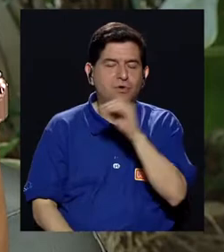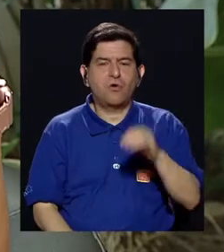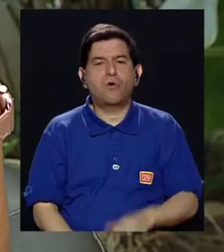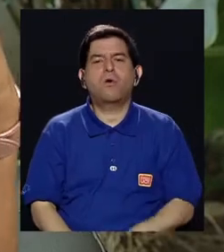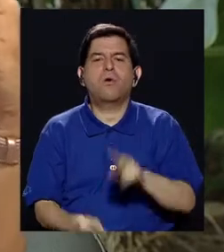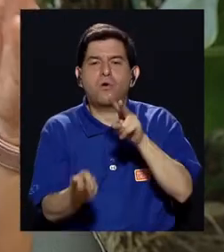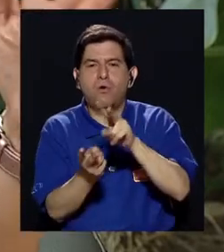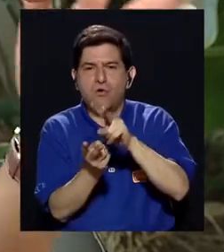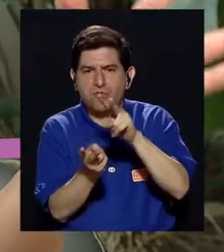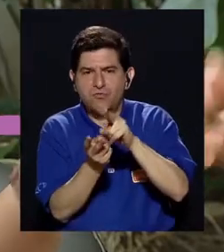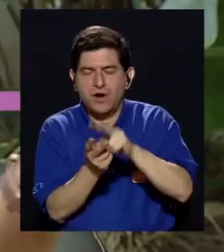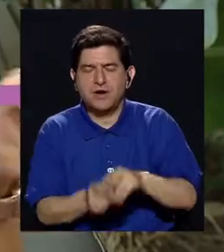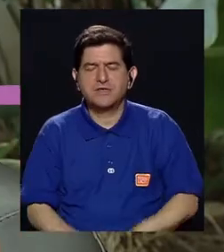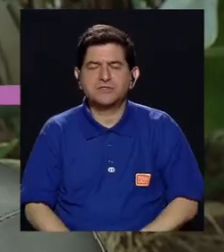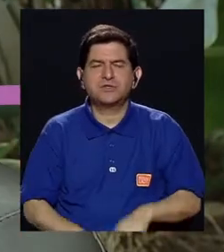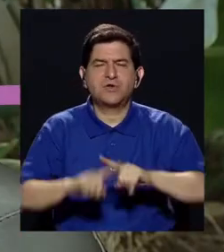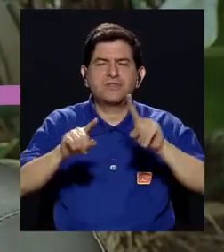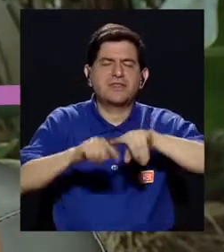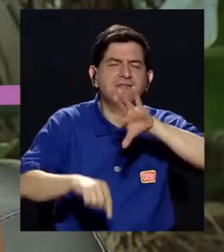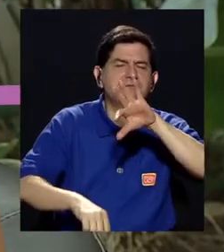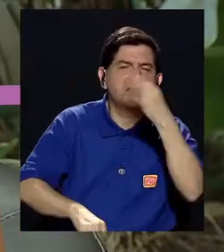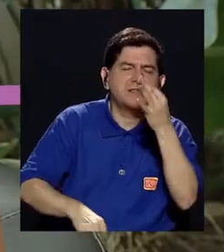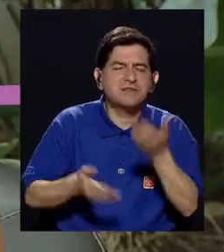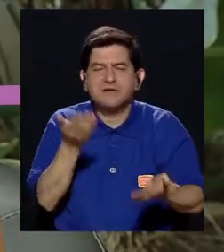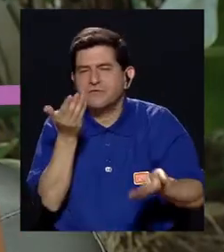relaciones coitales en ciertas posiciones,